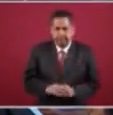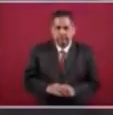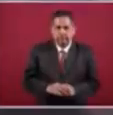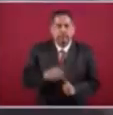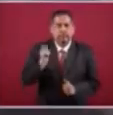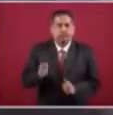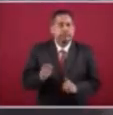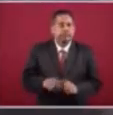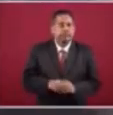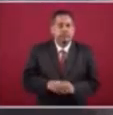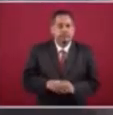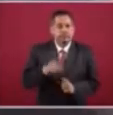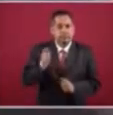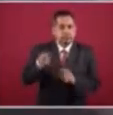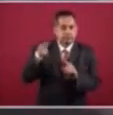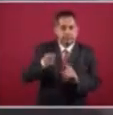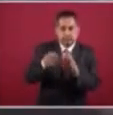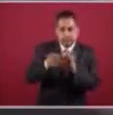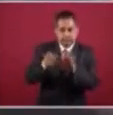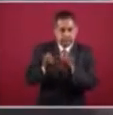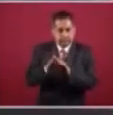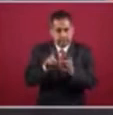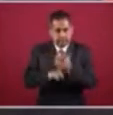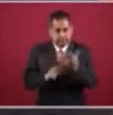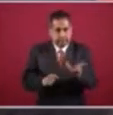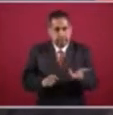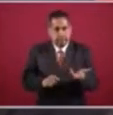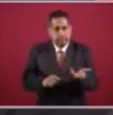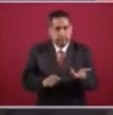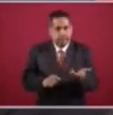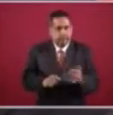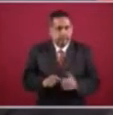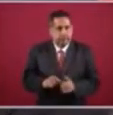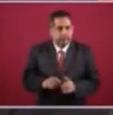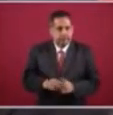porque eso es lo que